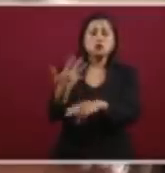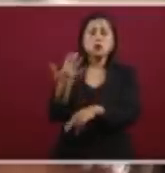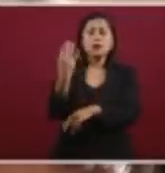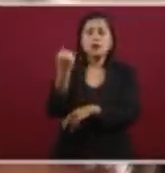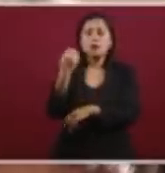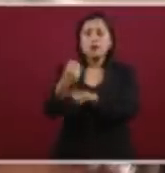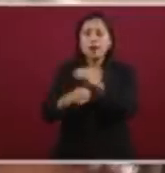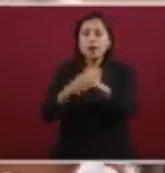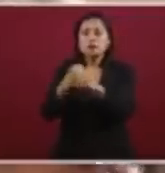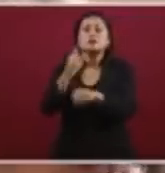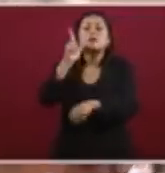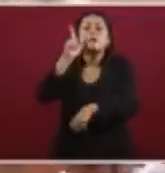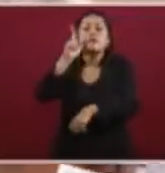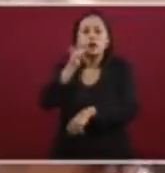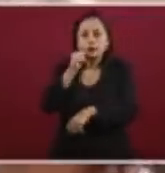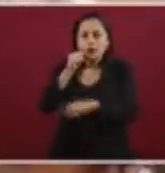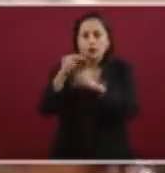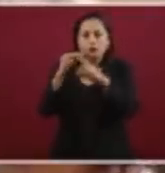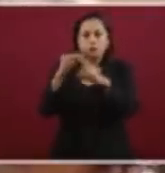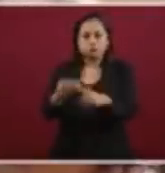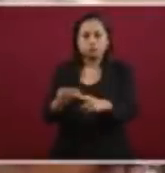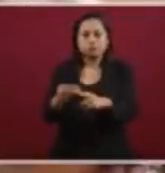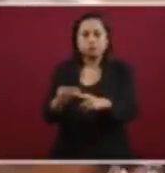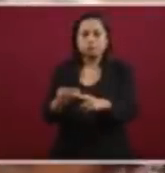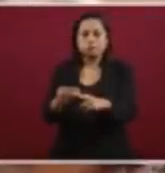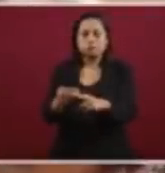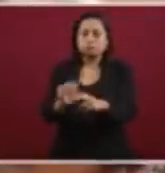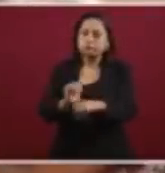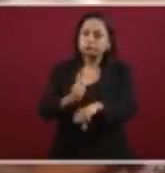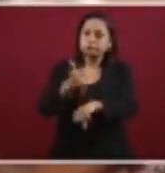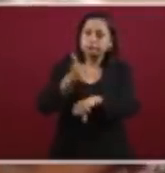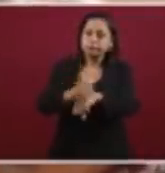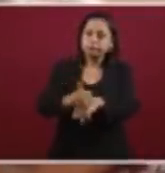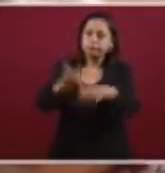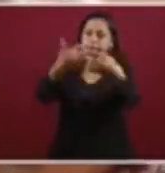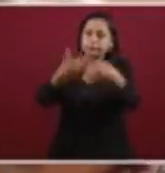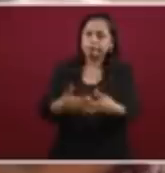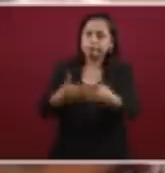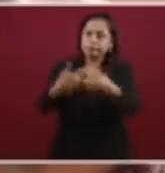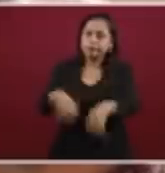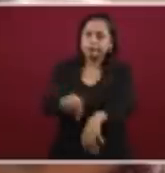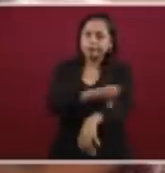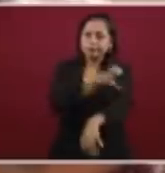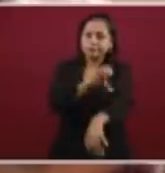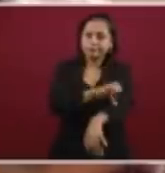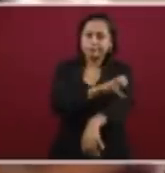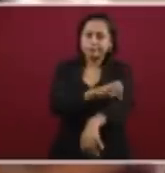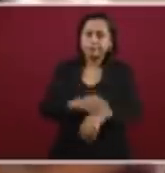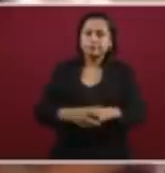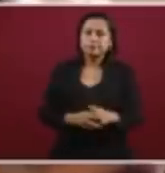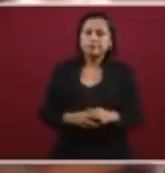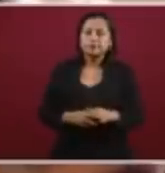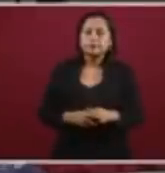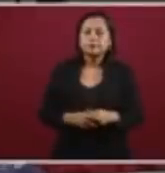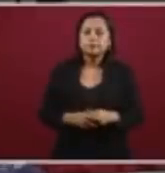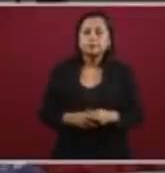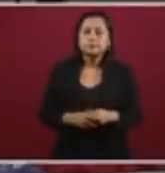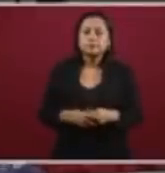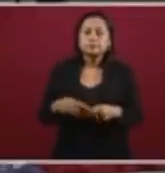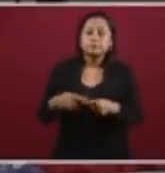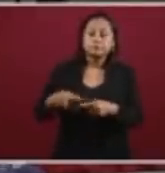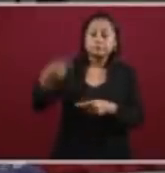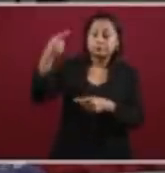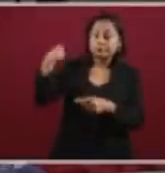59 años de la nacionalización de la industria eléctrica presidente durante los gobiernos del